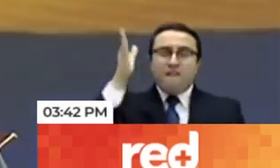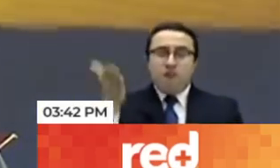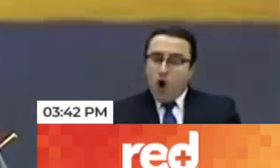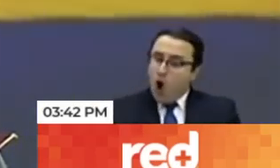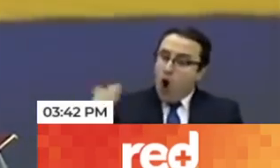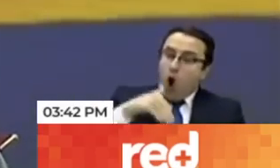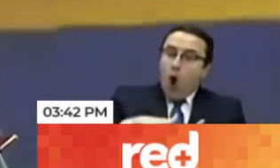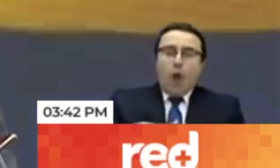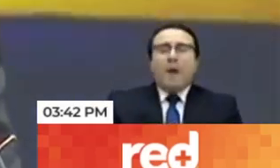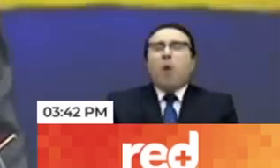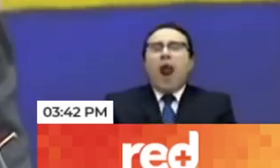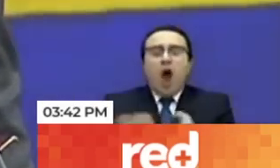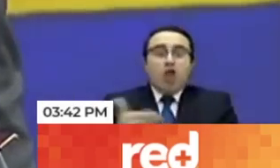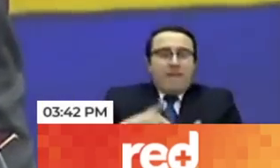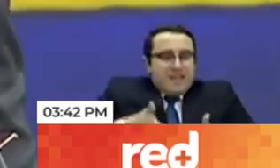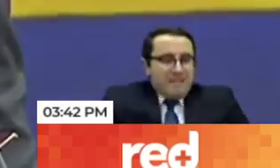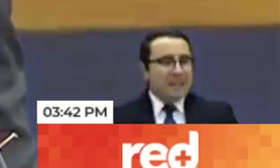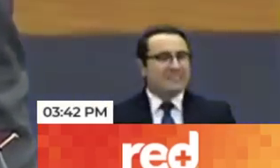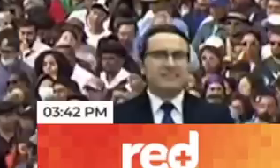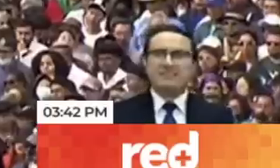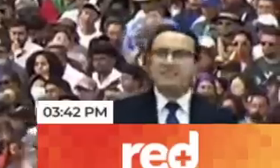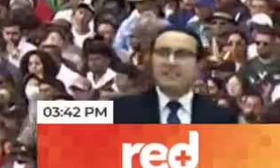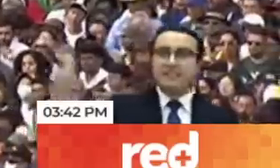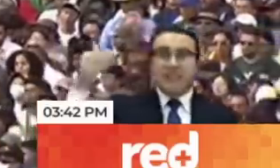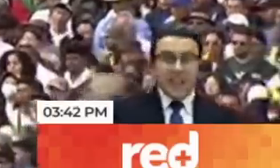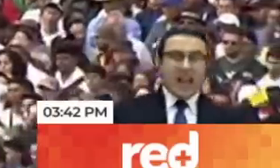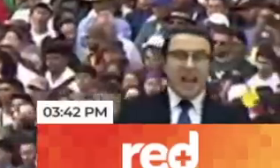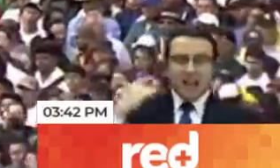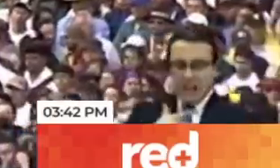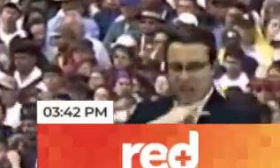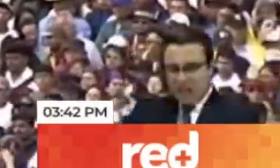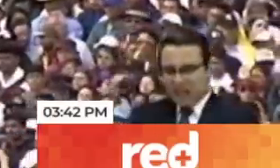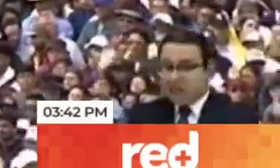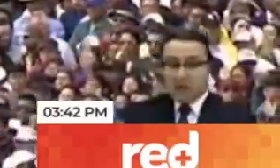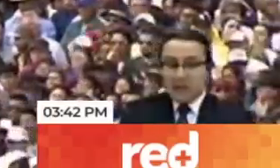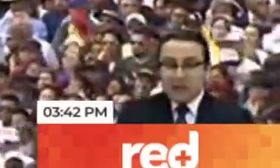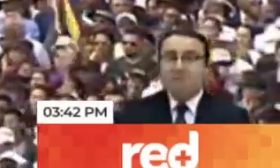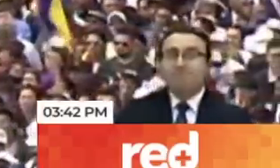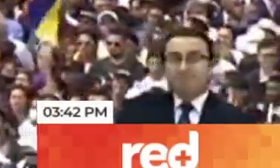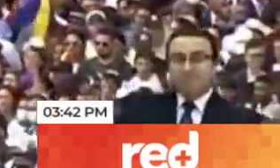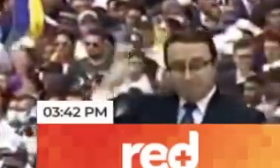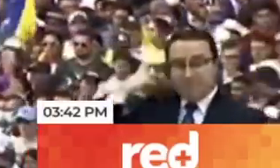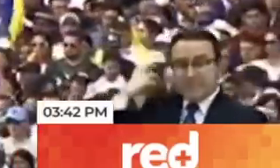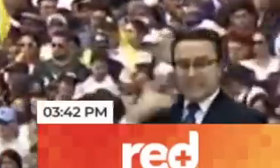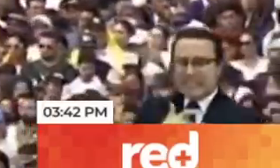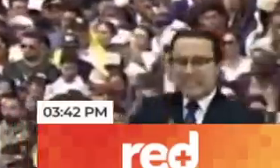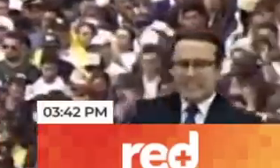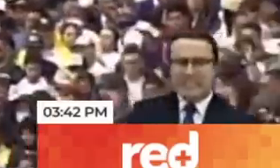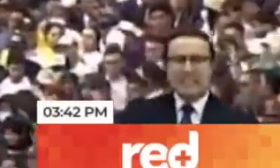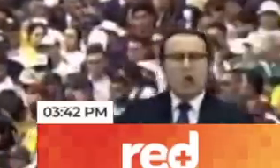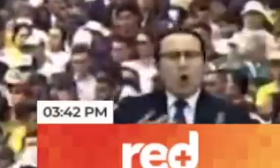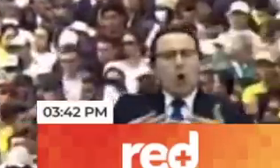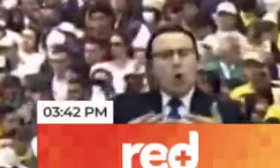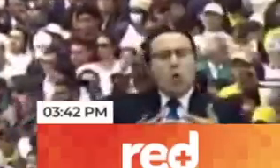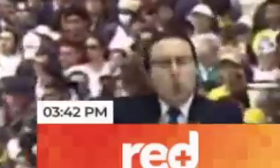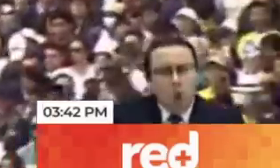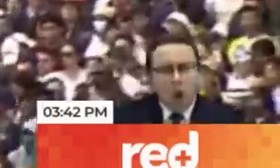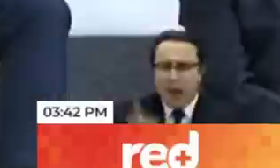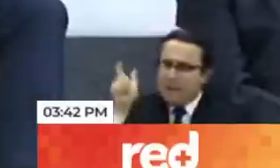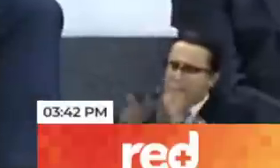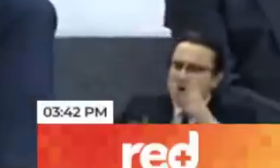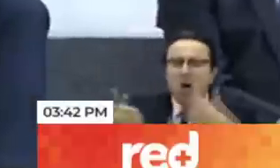heridas, sin cicatrices. Pero venimos de esas heridas viejas, venimos de esos